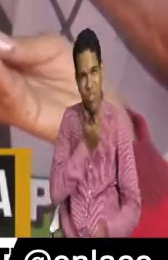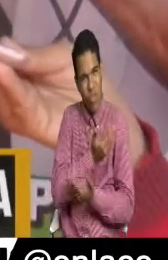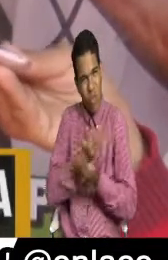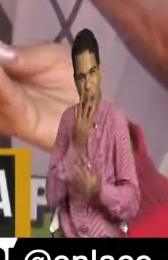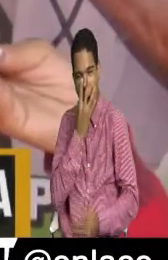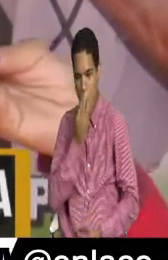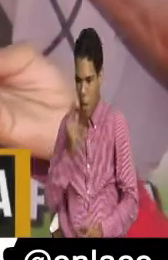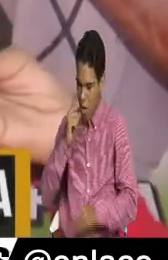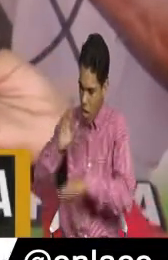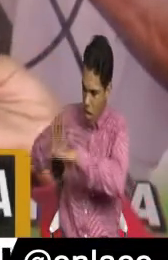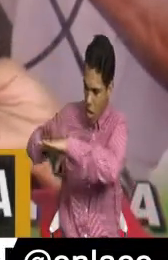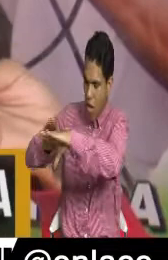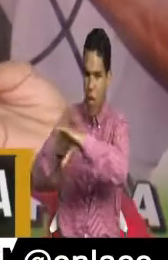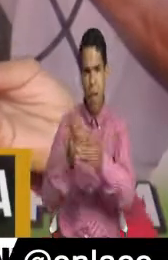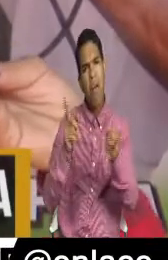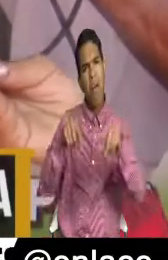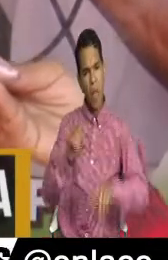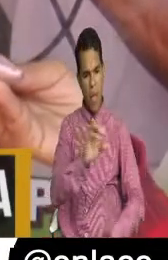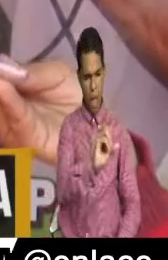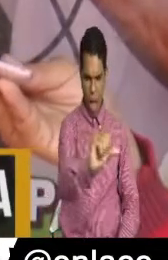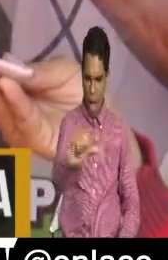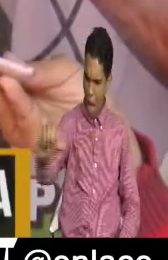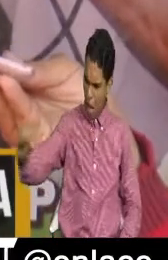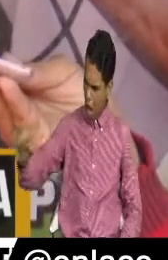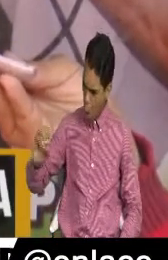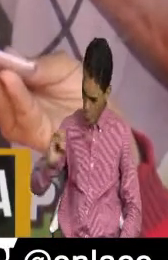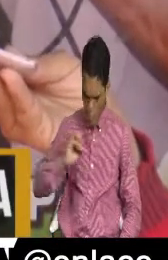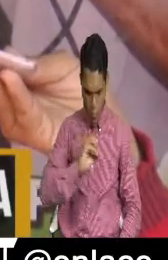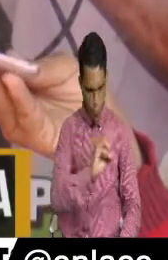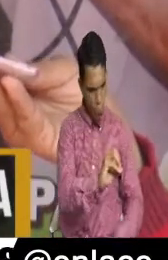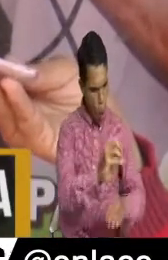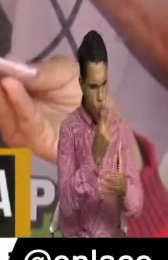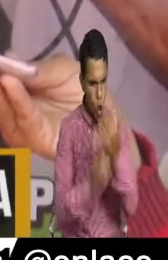a todas las mujeres y hombres para que